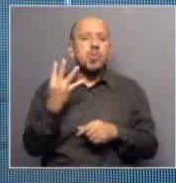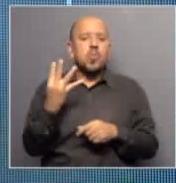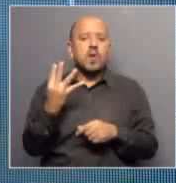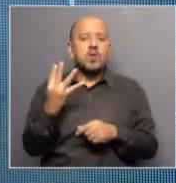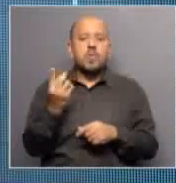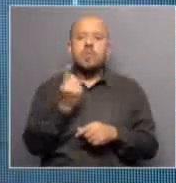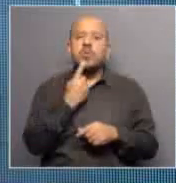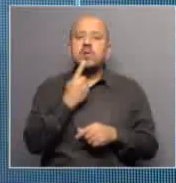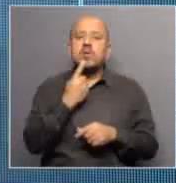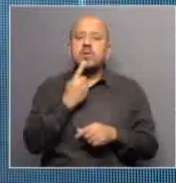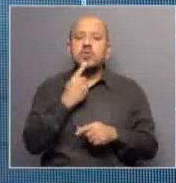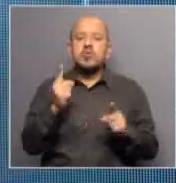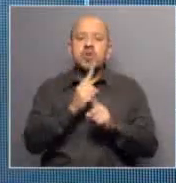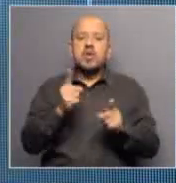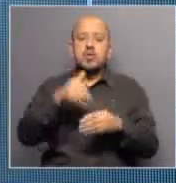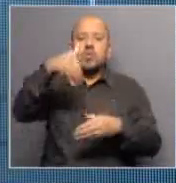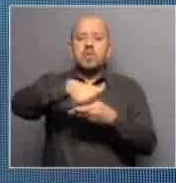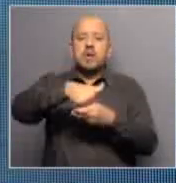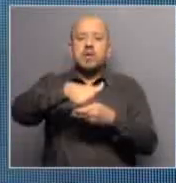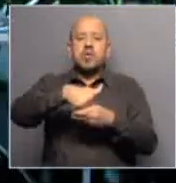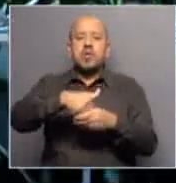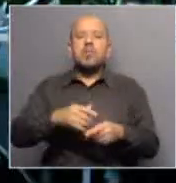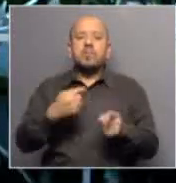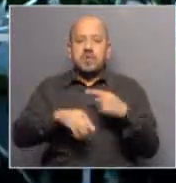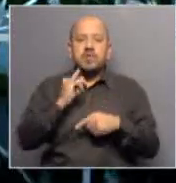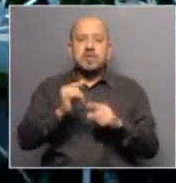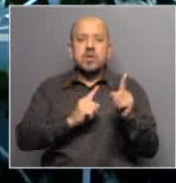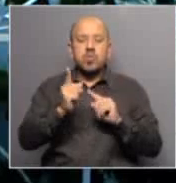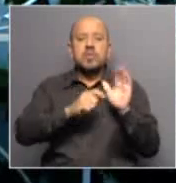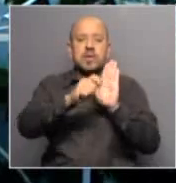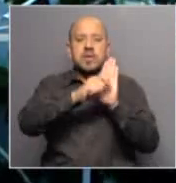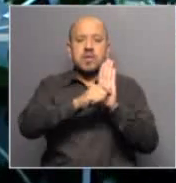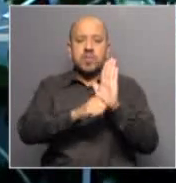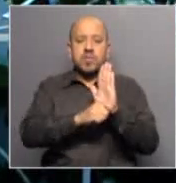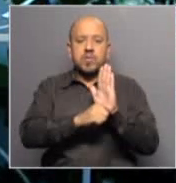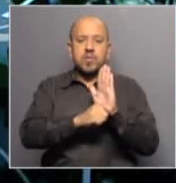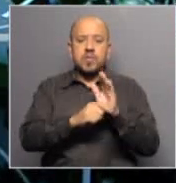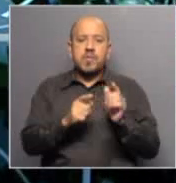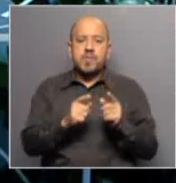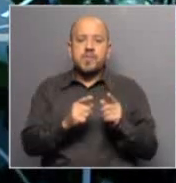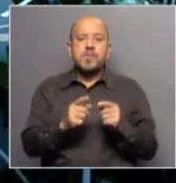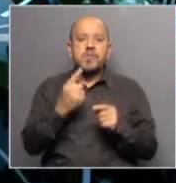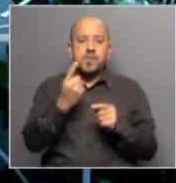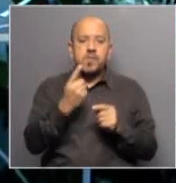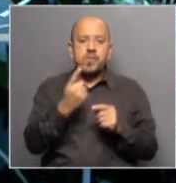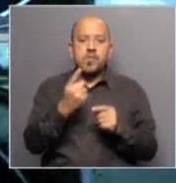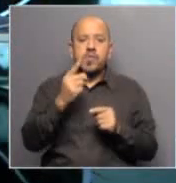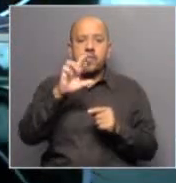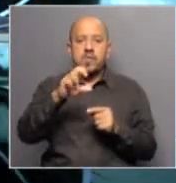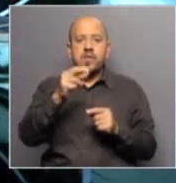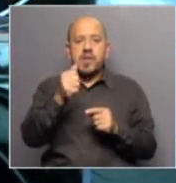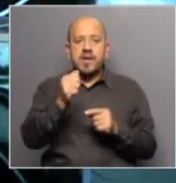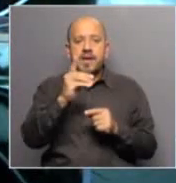legisladores que no votaron la ley, pero votaron algunos de sus artículos, y con reparo. Uno de ellos fue Daniel Radío, otro